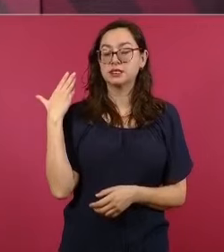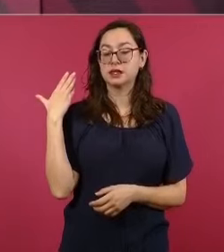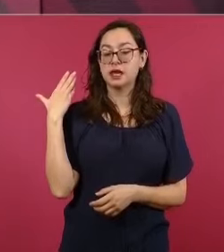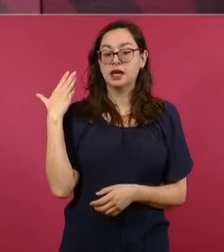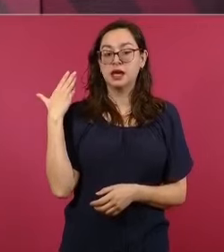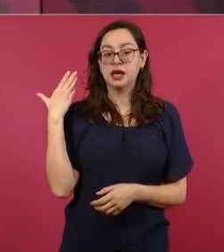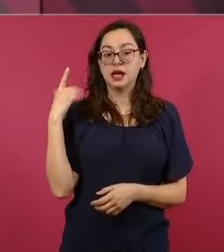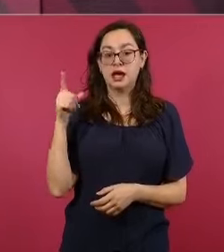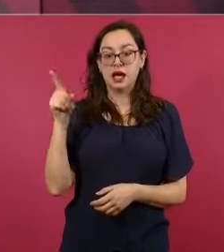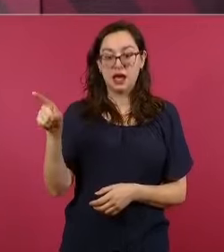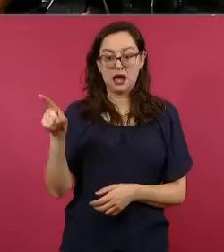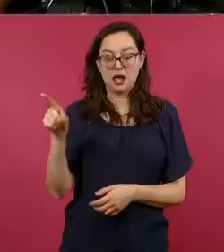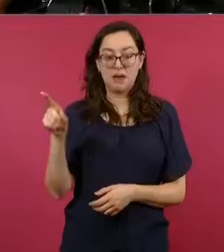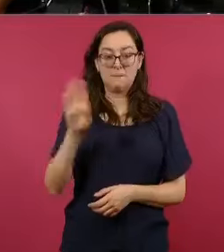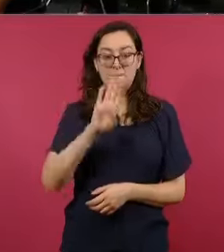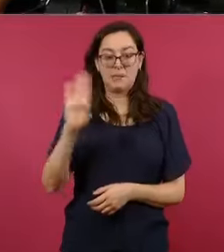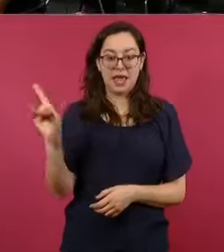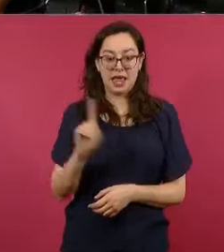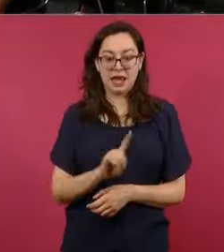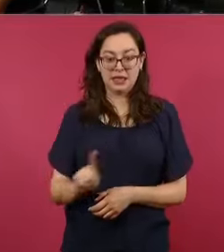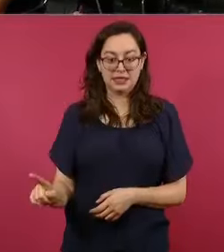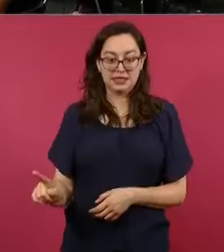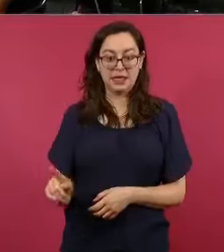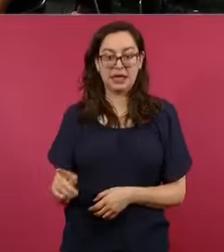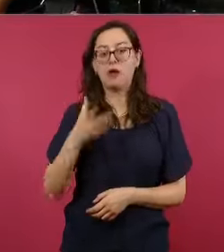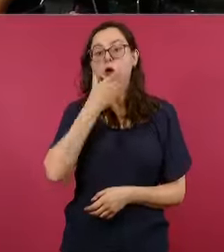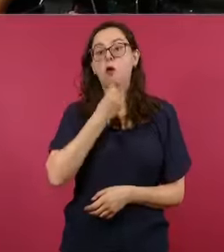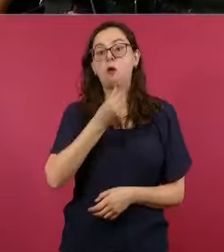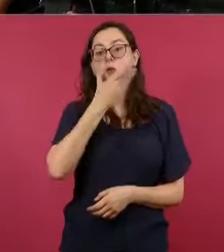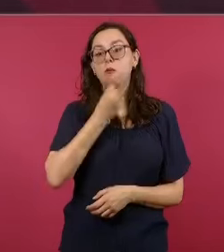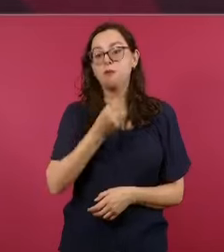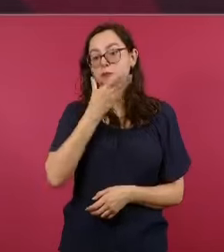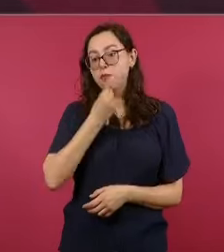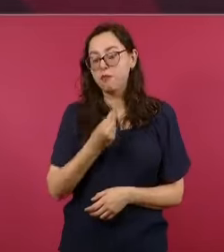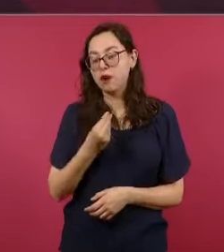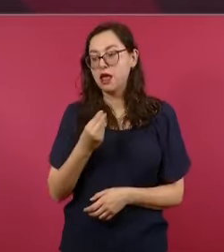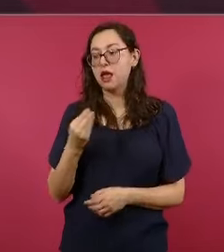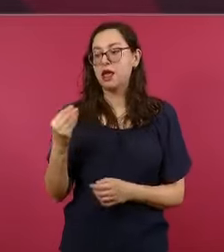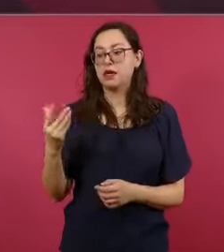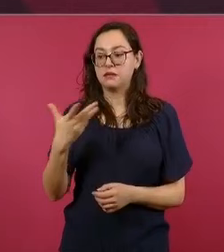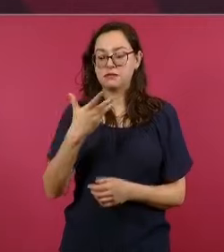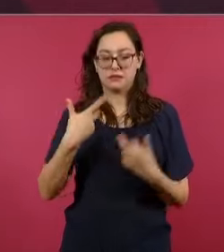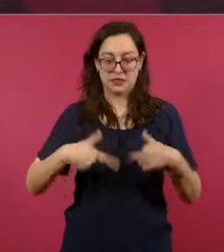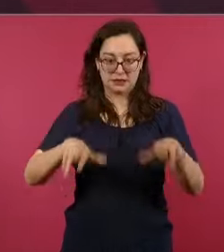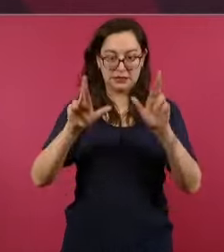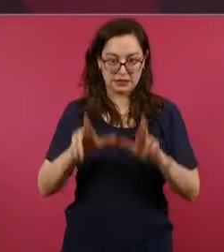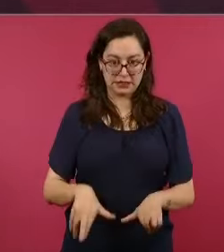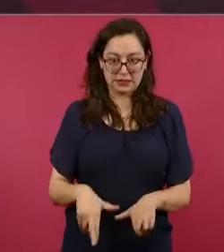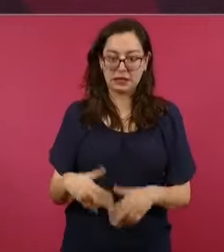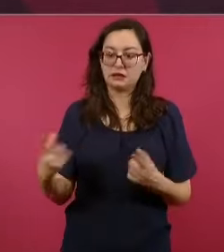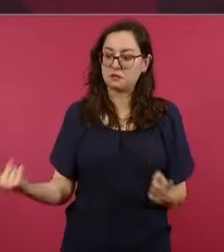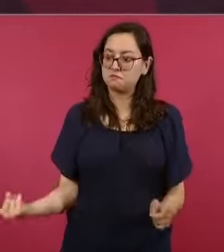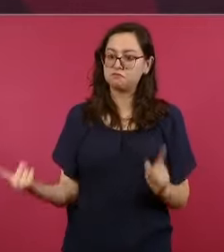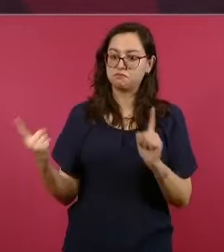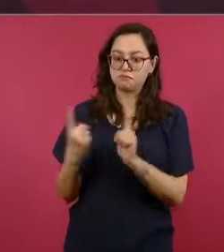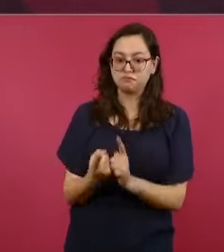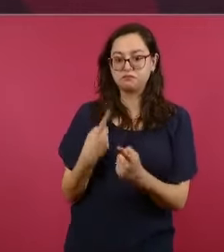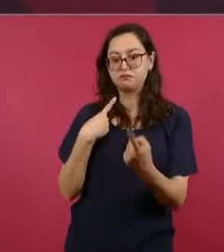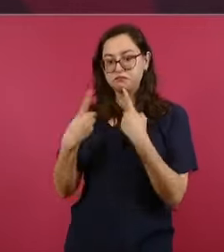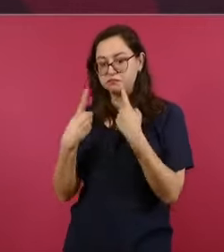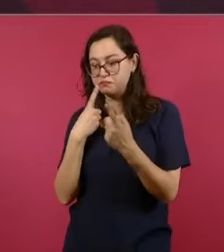de Belice y hay un acuerdo con ellos de ayudarles también